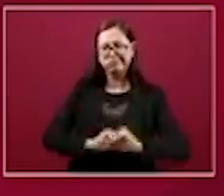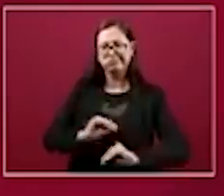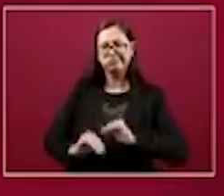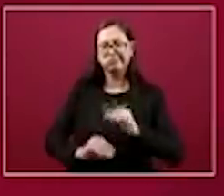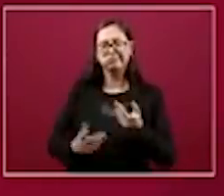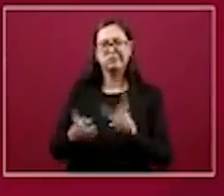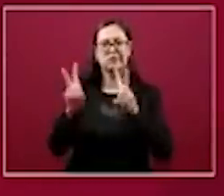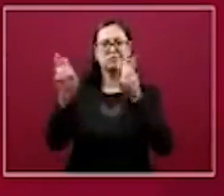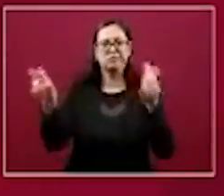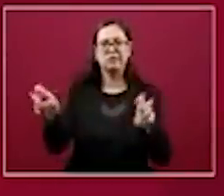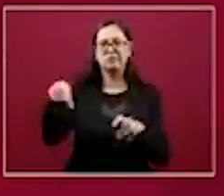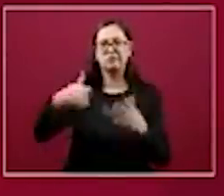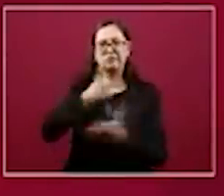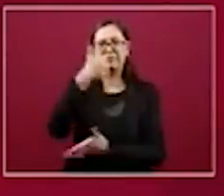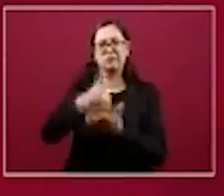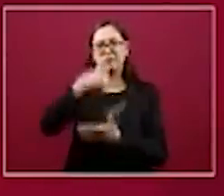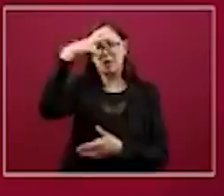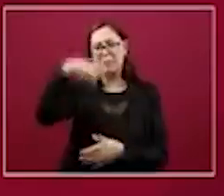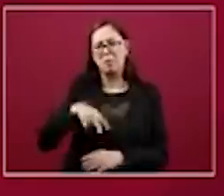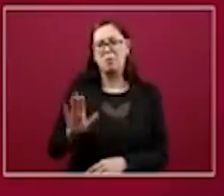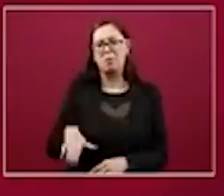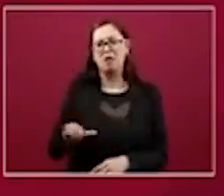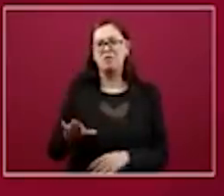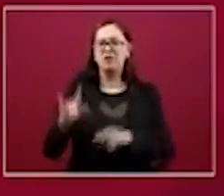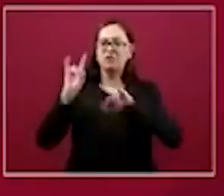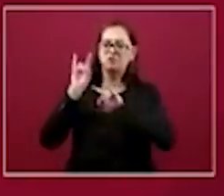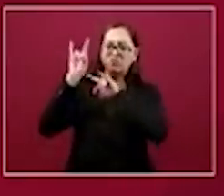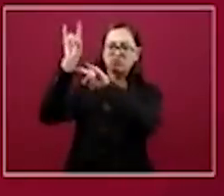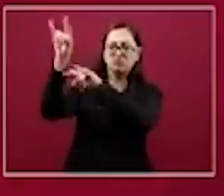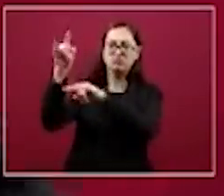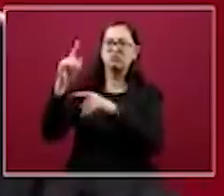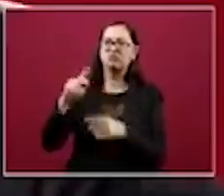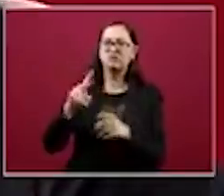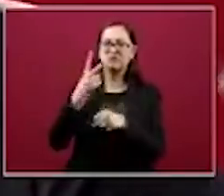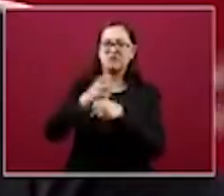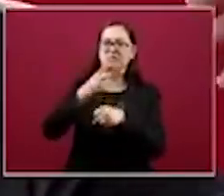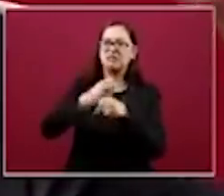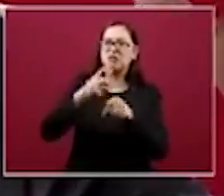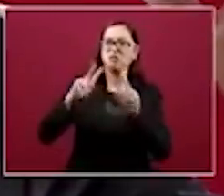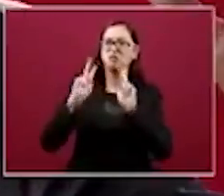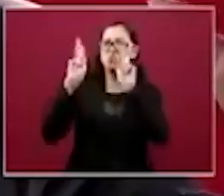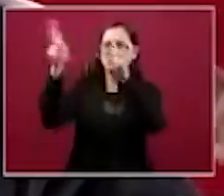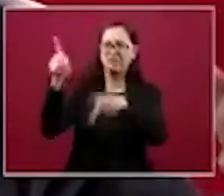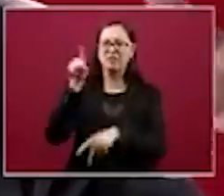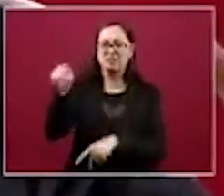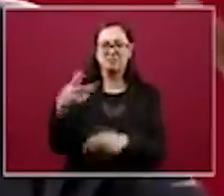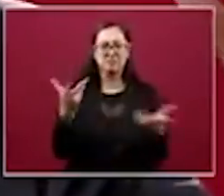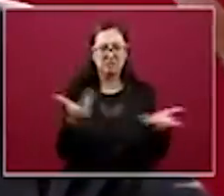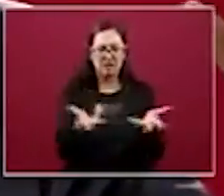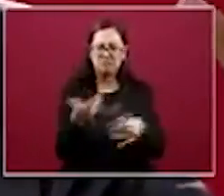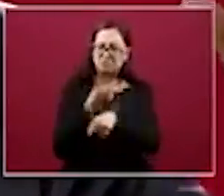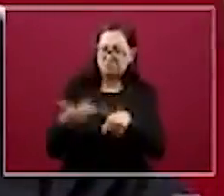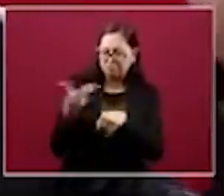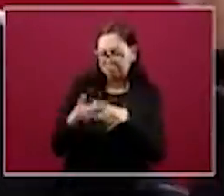para los segundos pisos, el estructurista que hizo los cálculos, qué